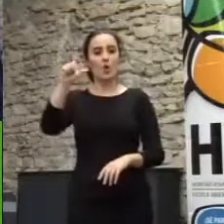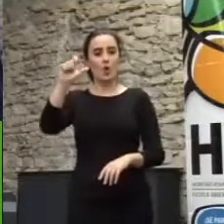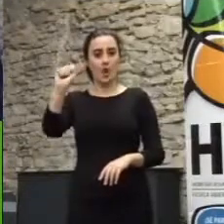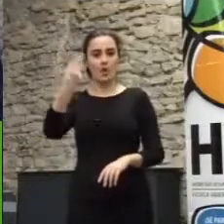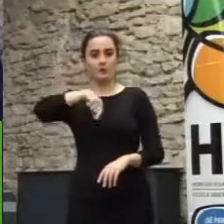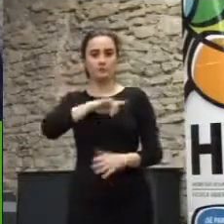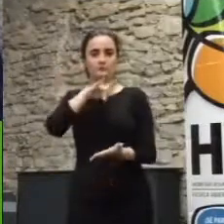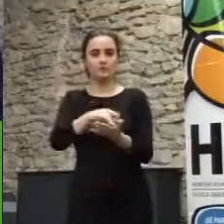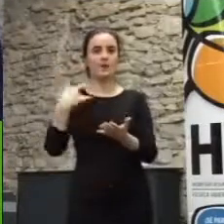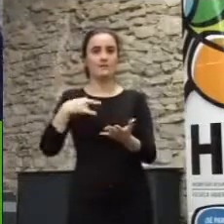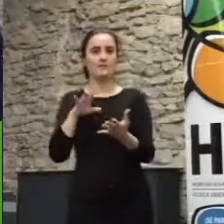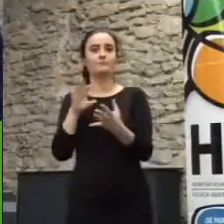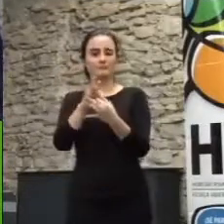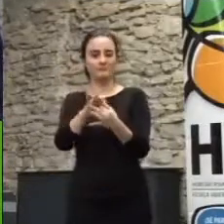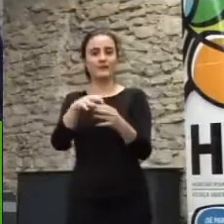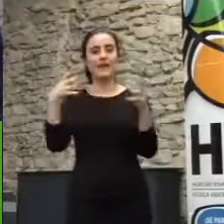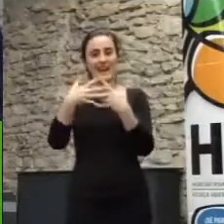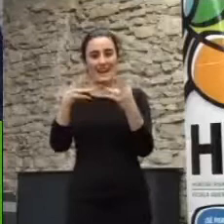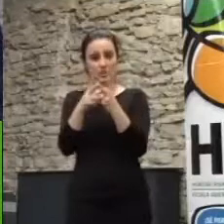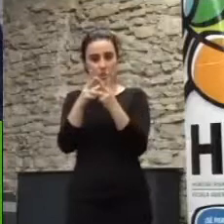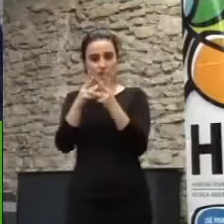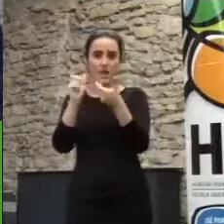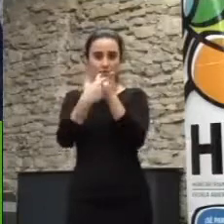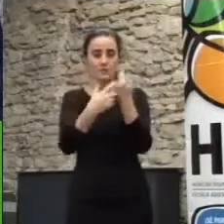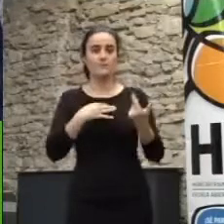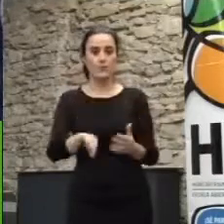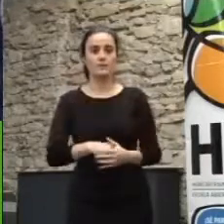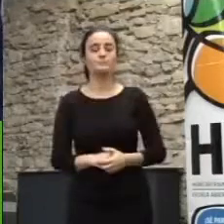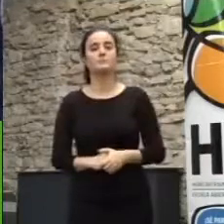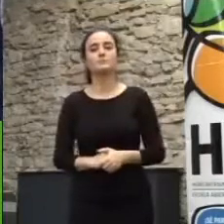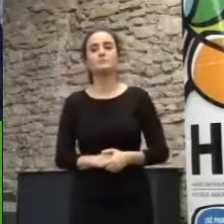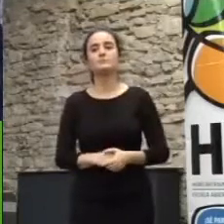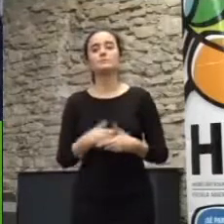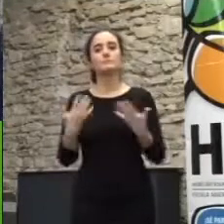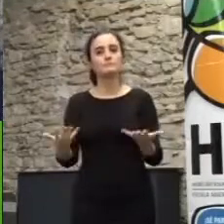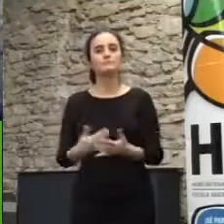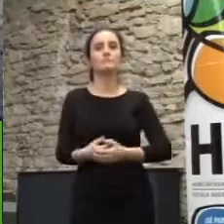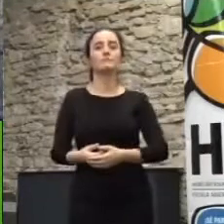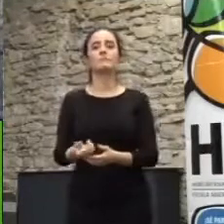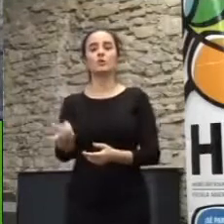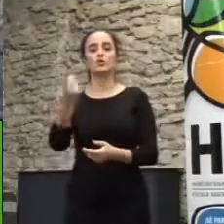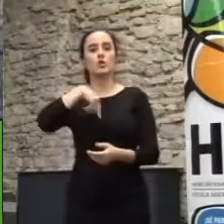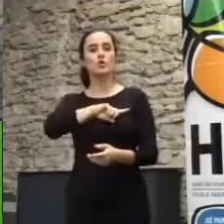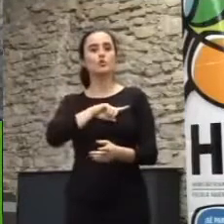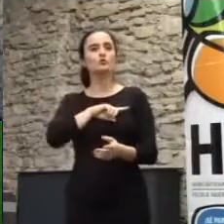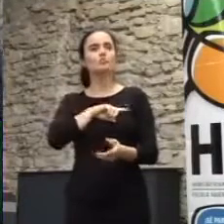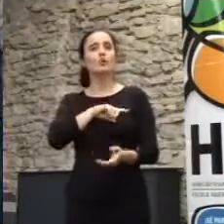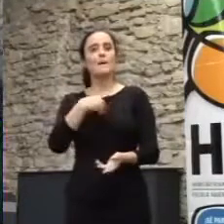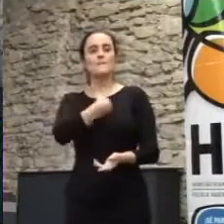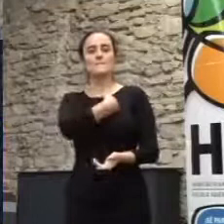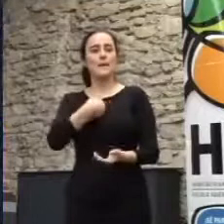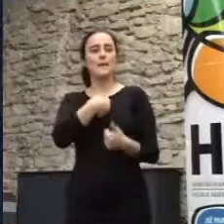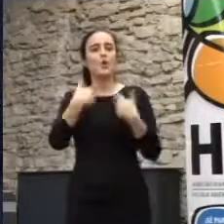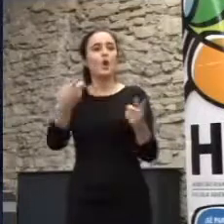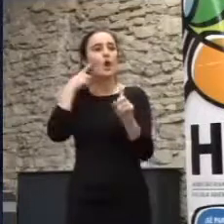estamos utilizando en redes sociales. ¿Qué papel jugamos en la generación de opinión en la ciudadanía